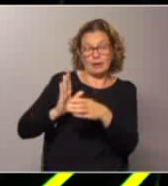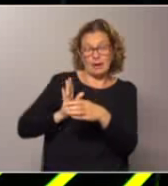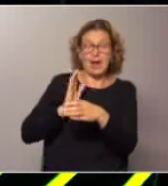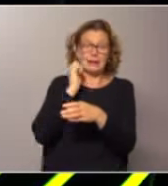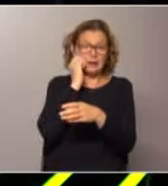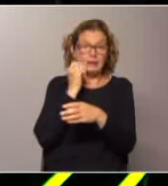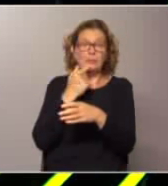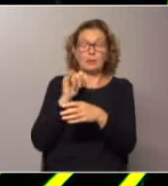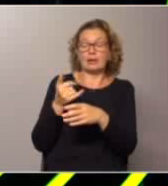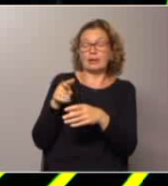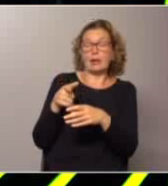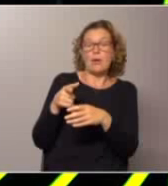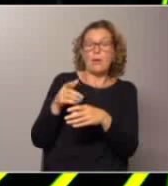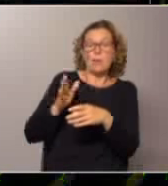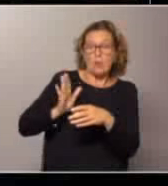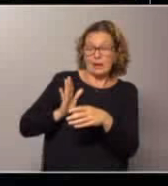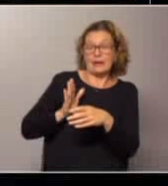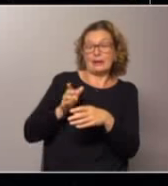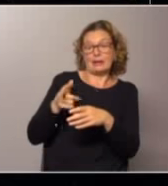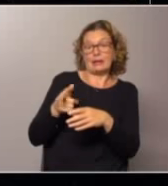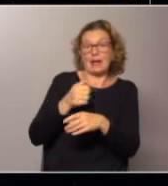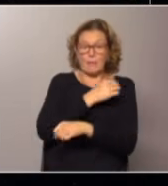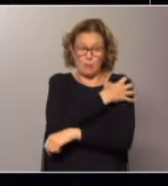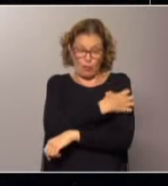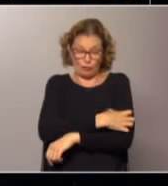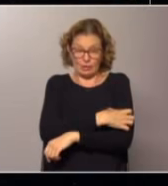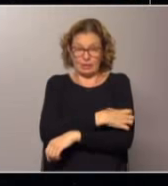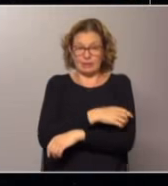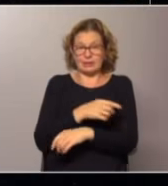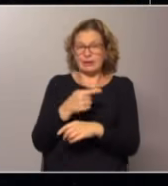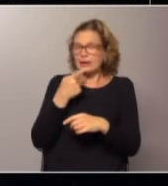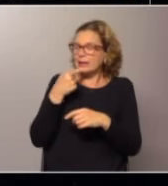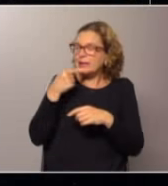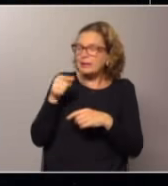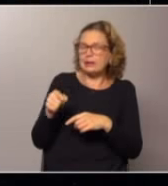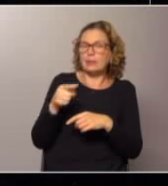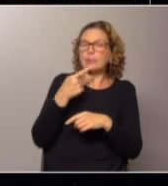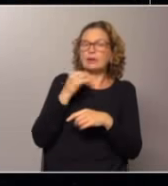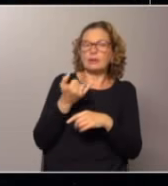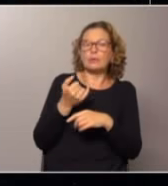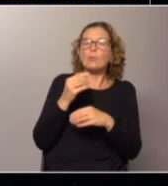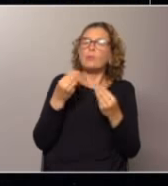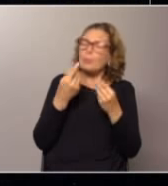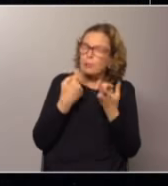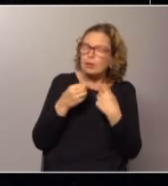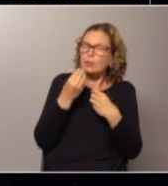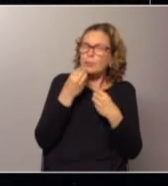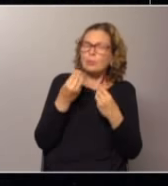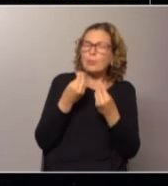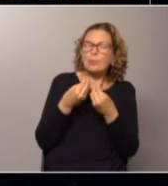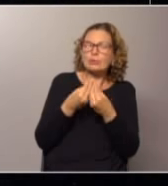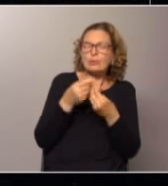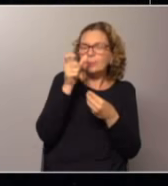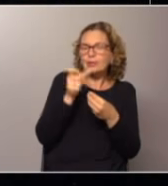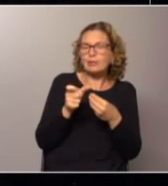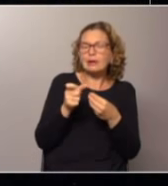a esas mujeres pobres a esas mujeres se las target y estaba pero es por eso mucha gente muchas veces se dice